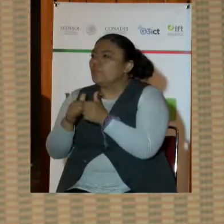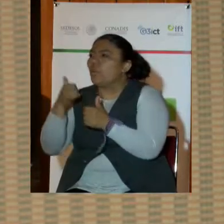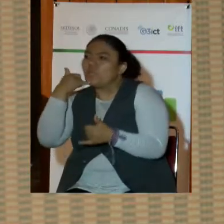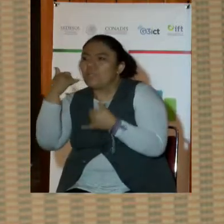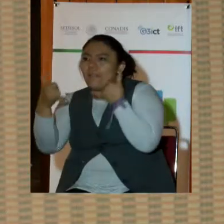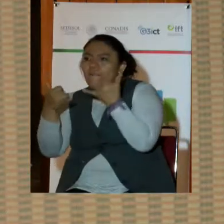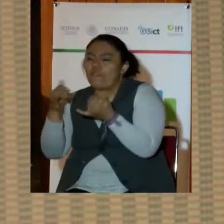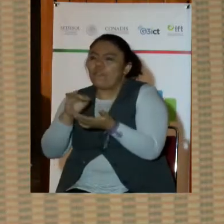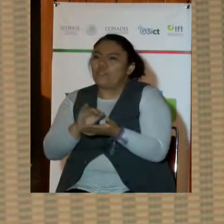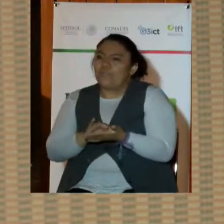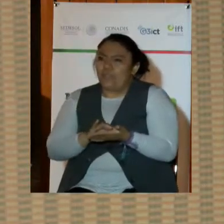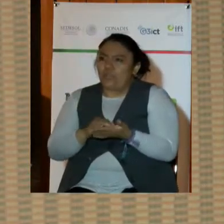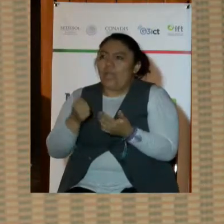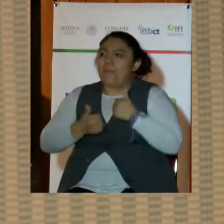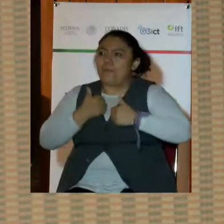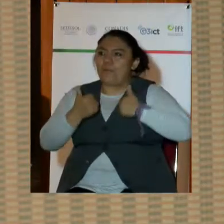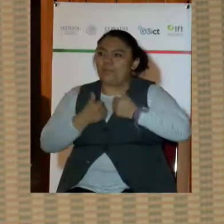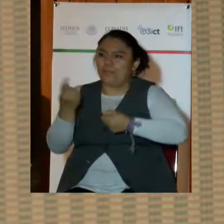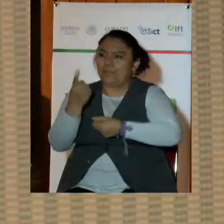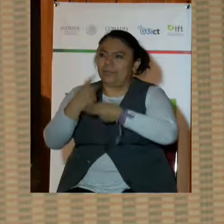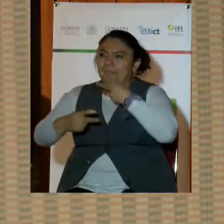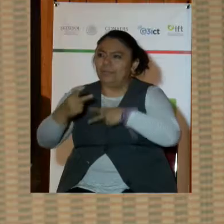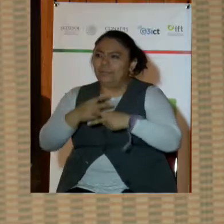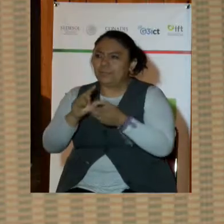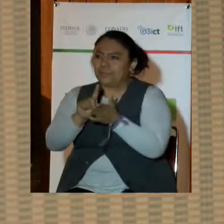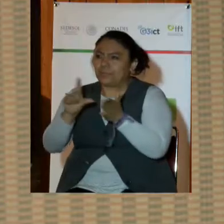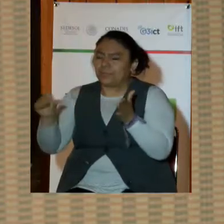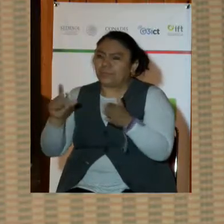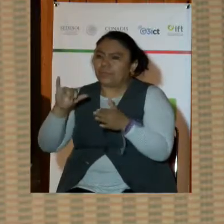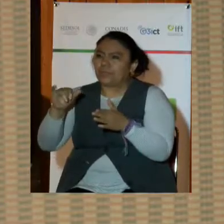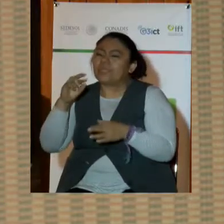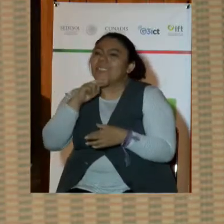hoy Microsoft, Apple, todos estos